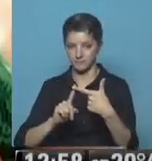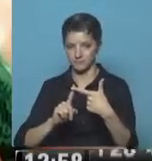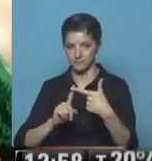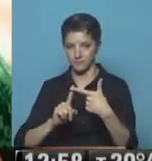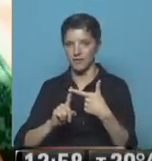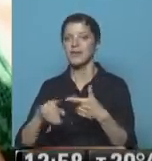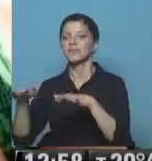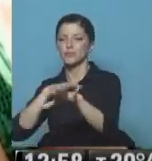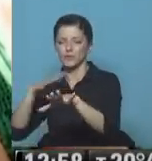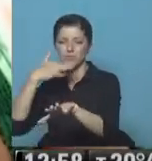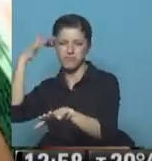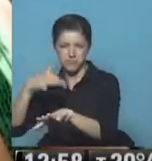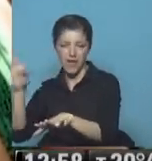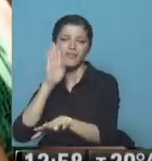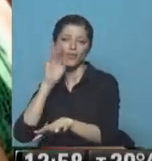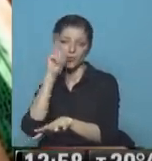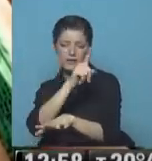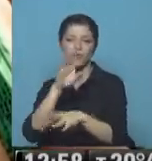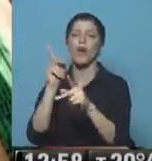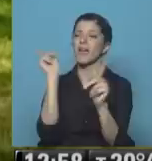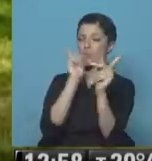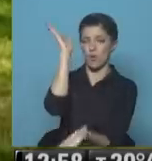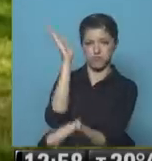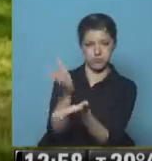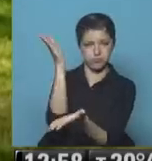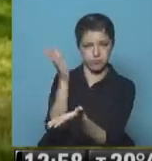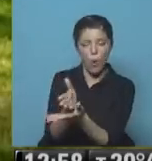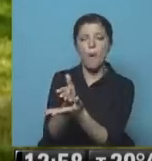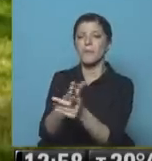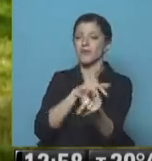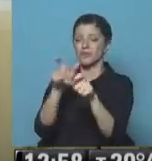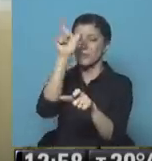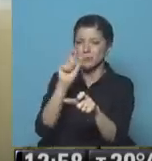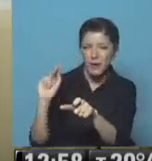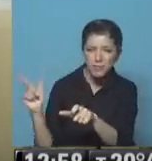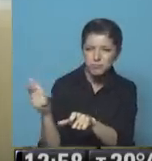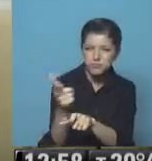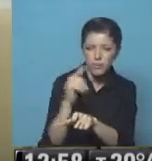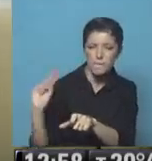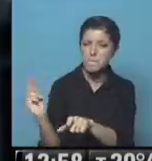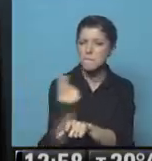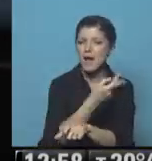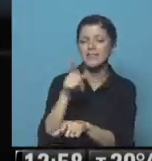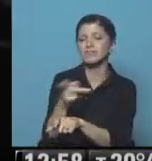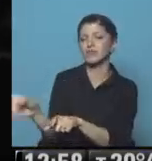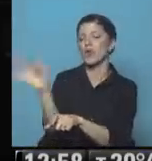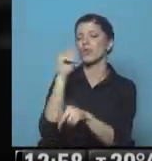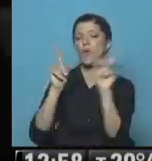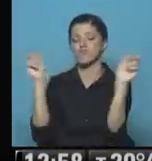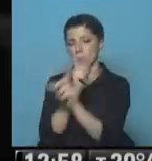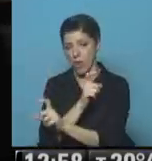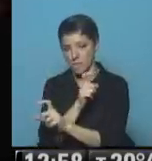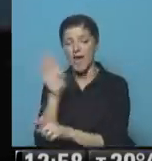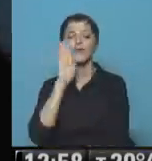cosecha roja en Estados Unidos. Pese a las duras condenas, los asesinatos en masa conmueven a casi a diario a toda la sociedad estadounidense.